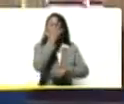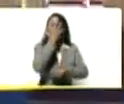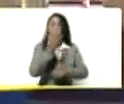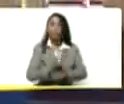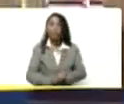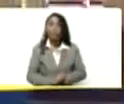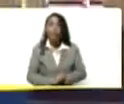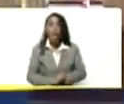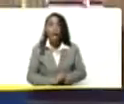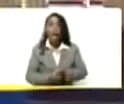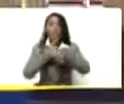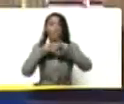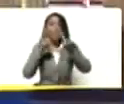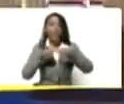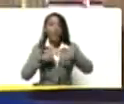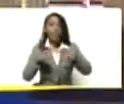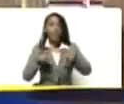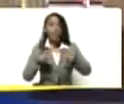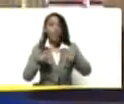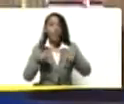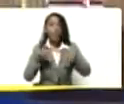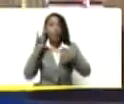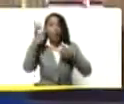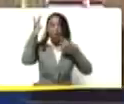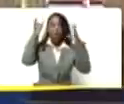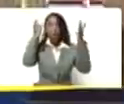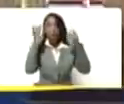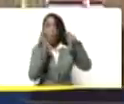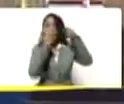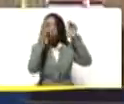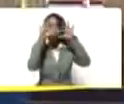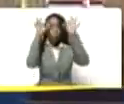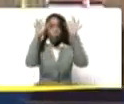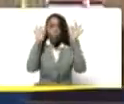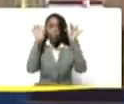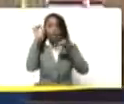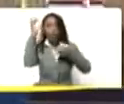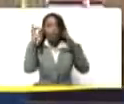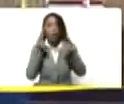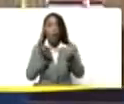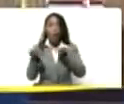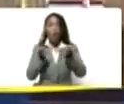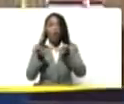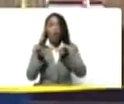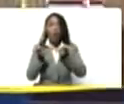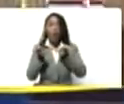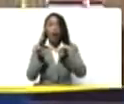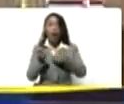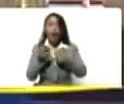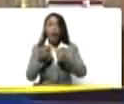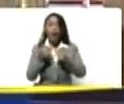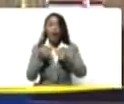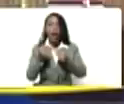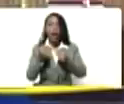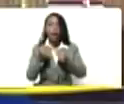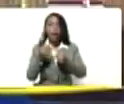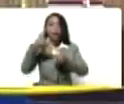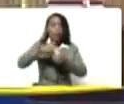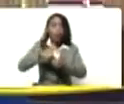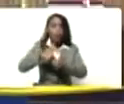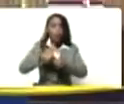con diferentes atuendos que controlan las bombas de gasolina que controlan la